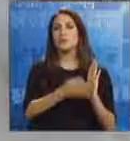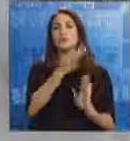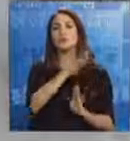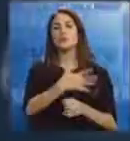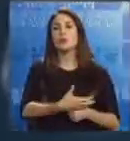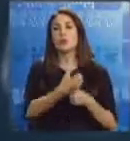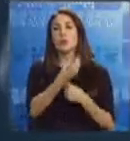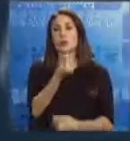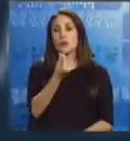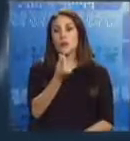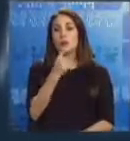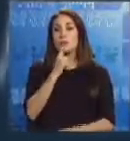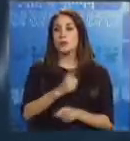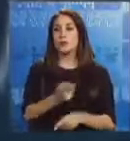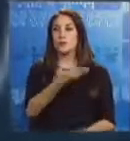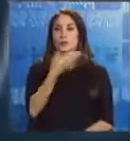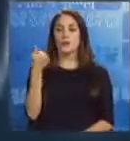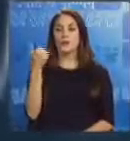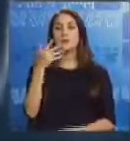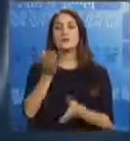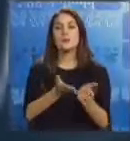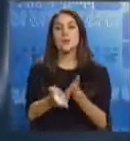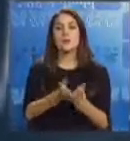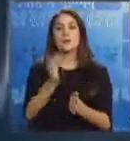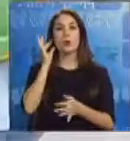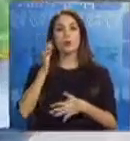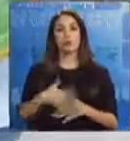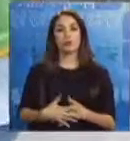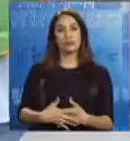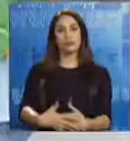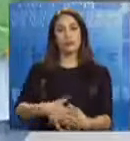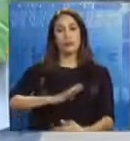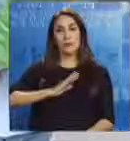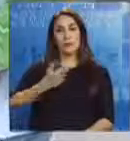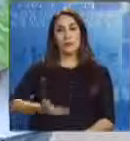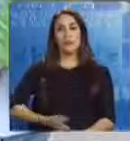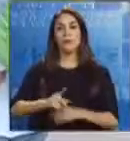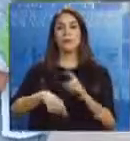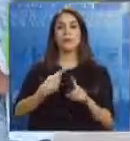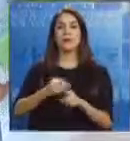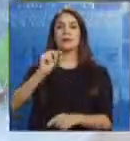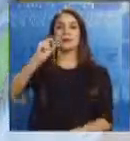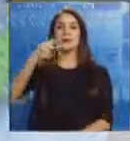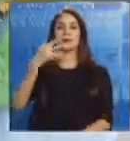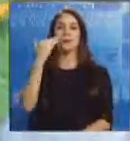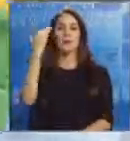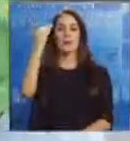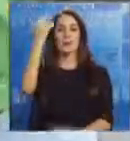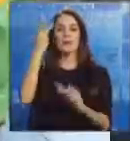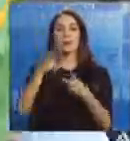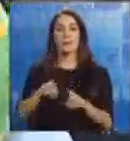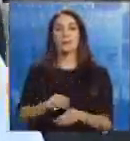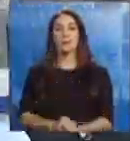otros puntos que mejorarán la atención que deberán recibir las mujeres embarazadas y personas de la tercera edad. Cristian Hidalgo, TC Televisión.